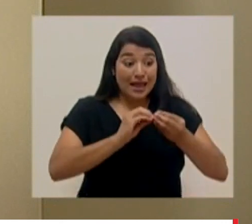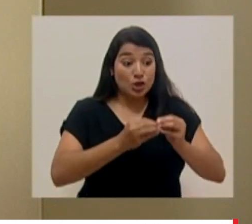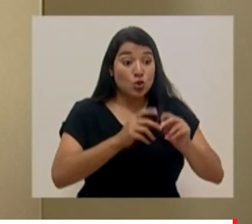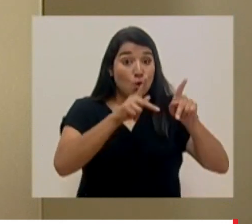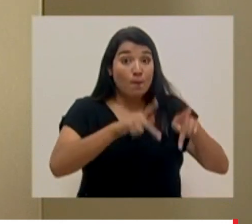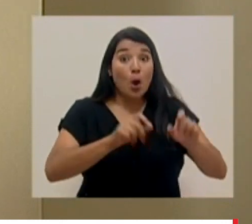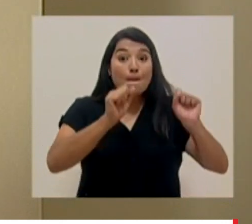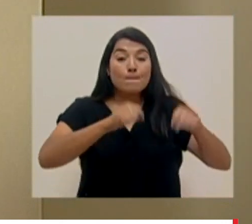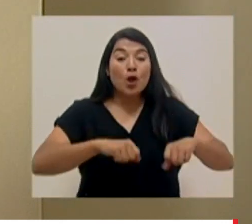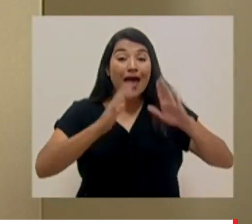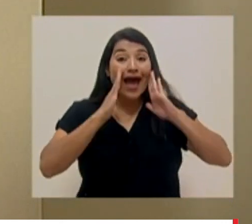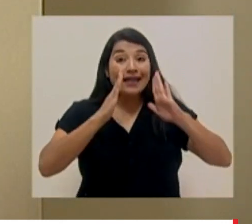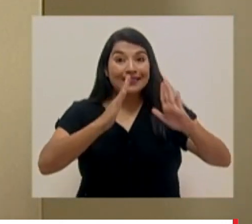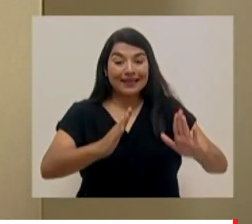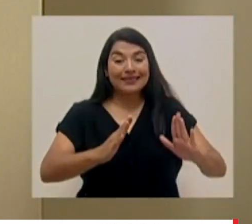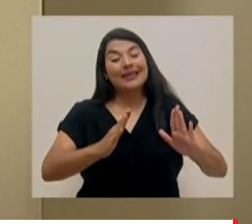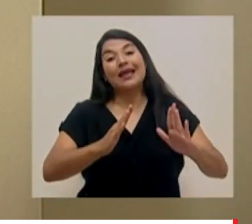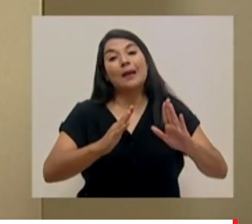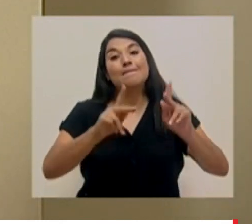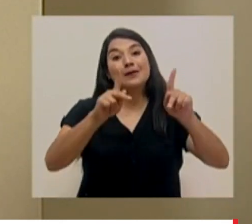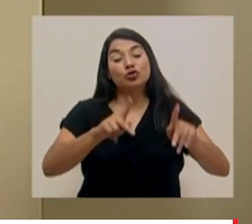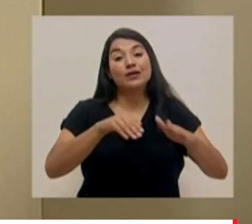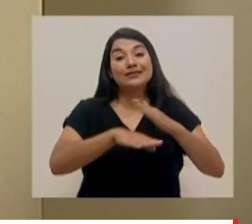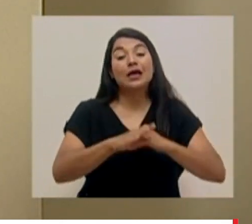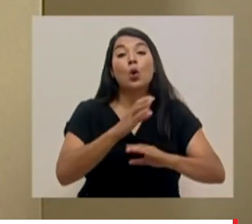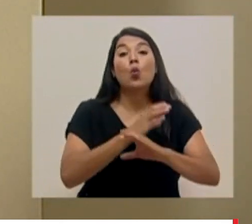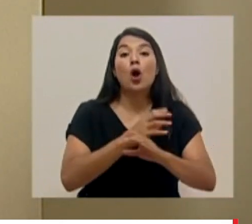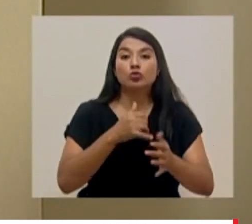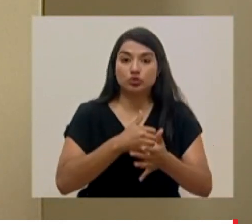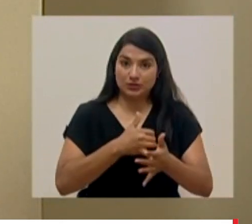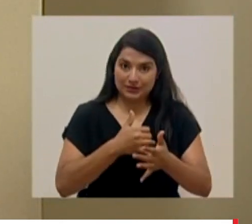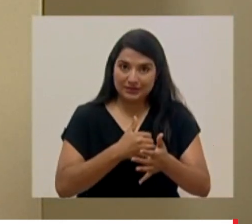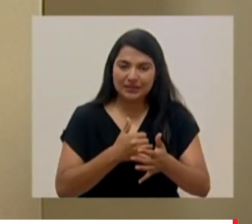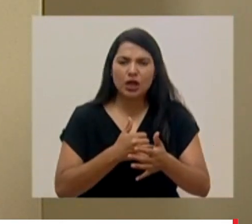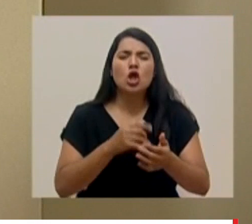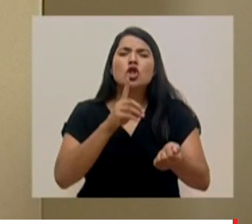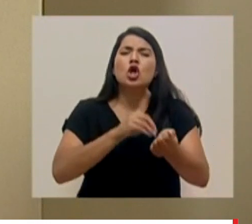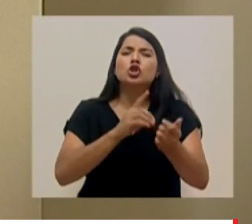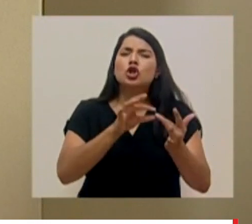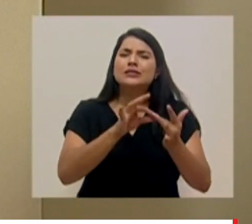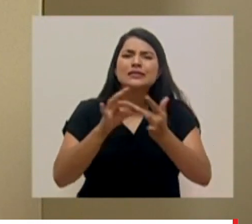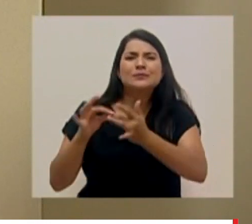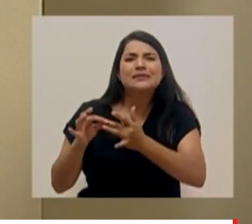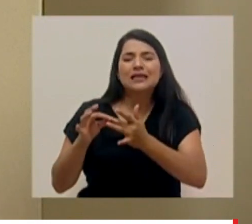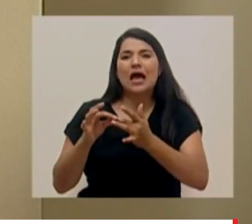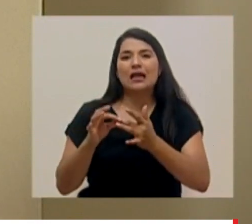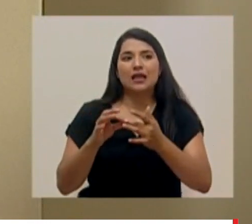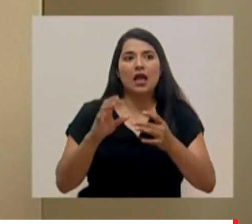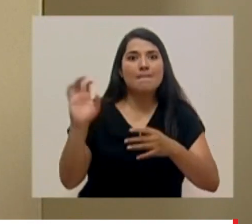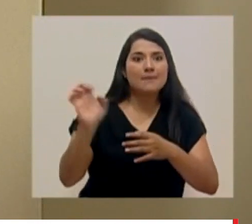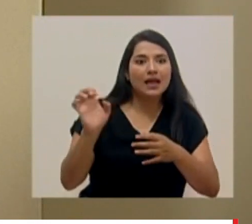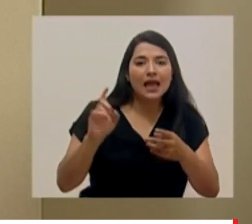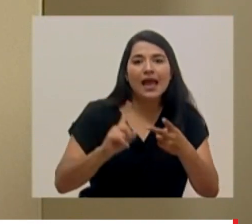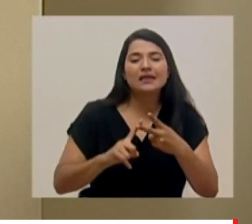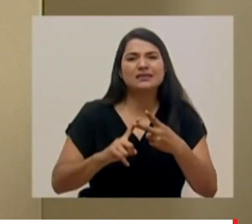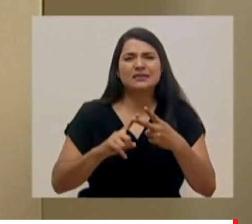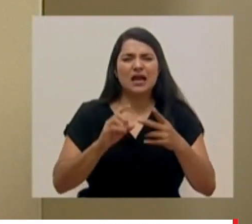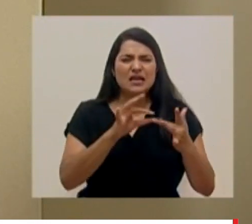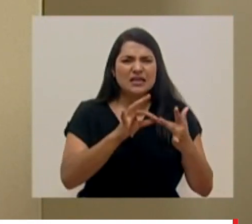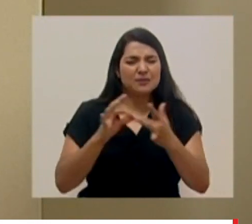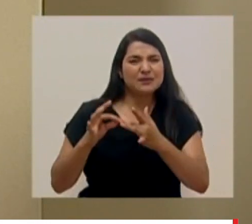atender esas camas de cuidados críticos, que son los intensivistas, son los neumólogos, son las enfermeras que